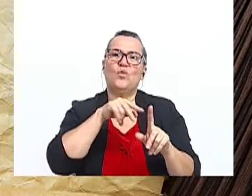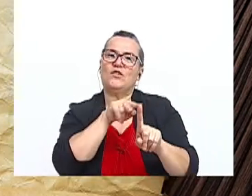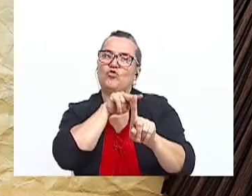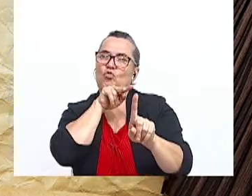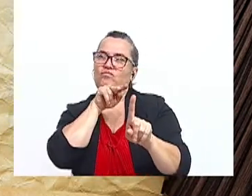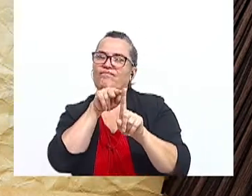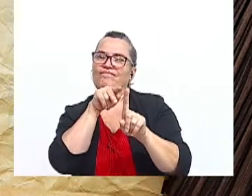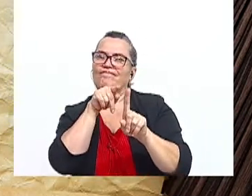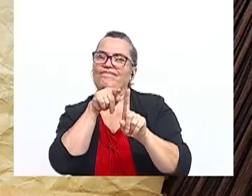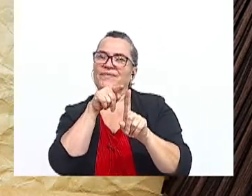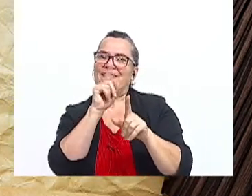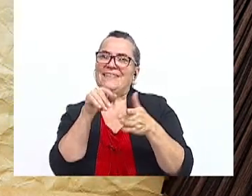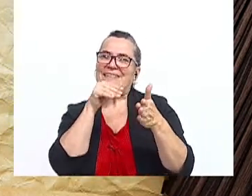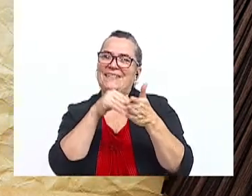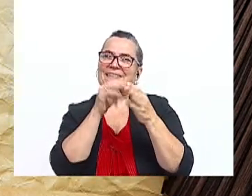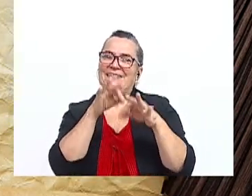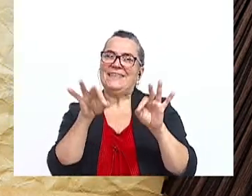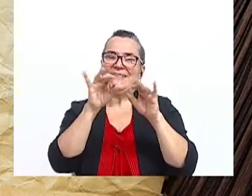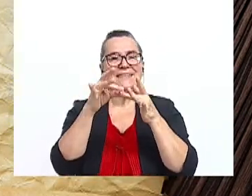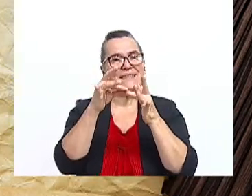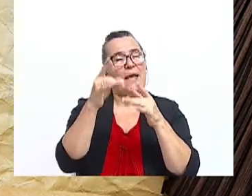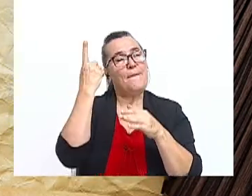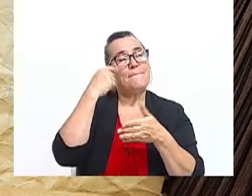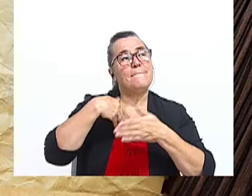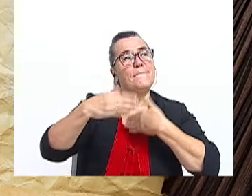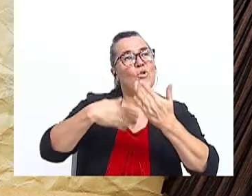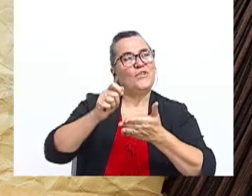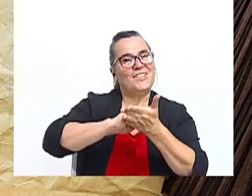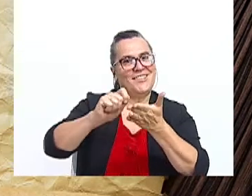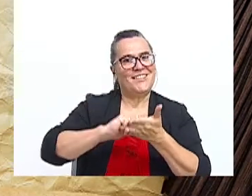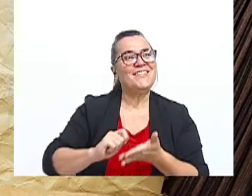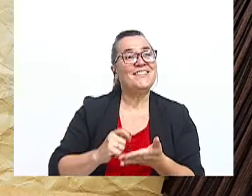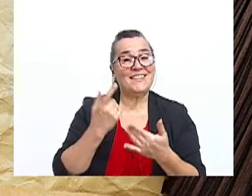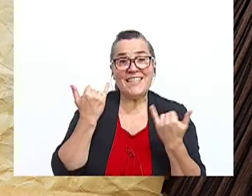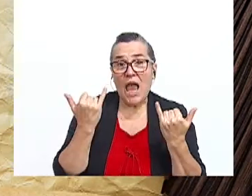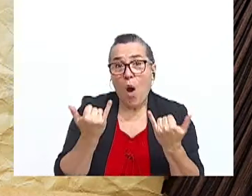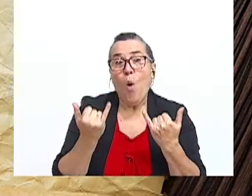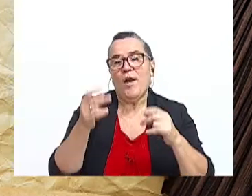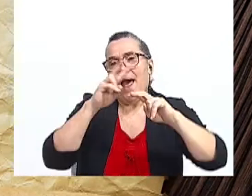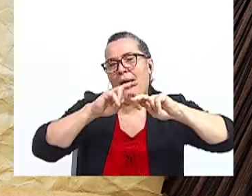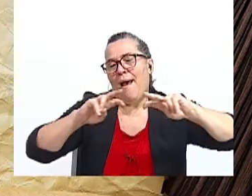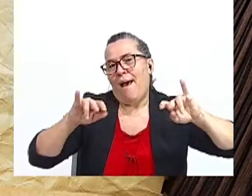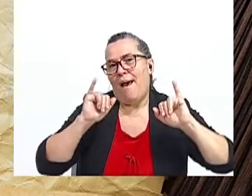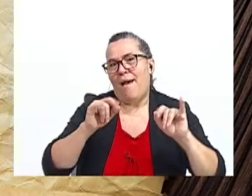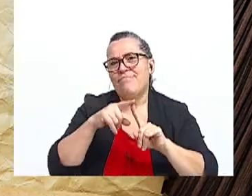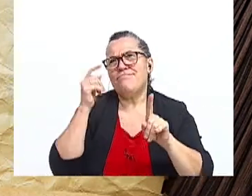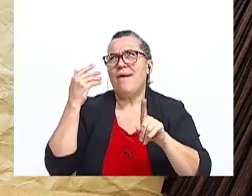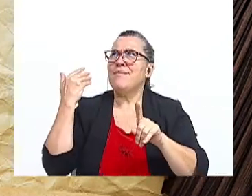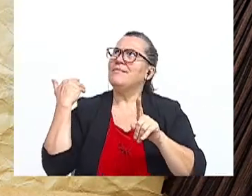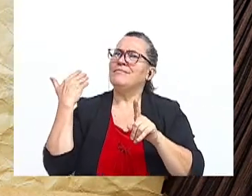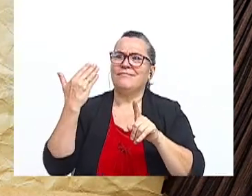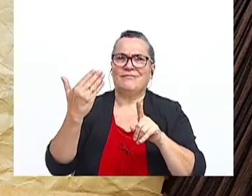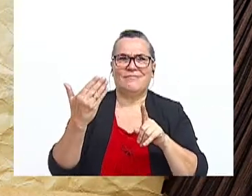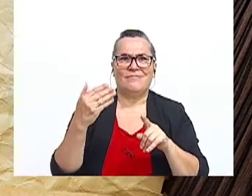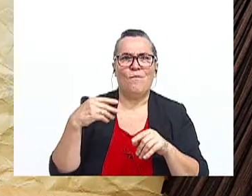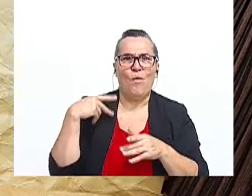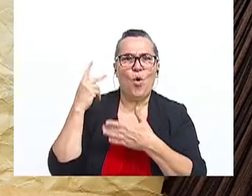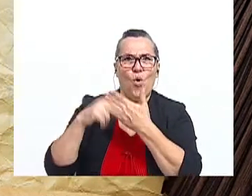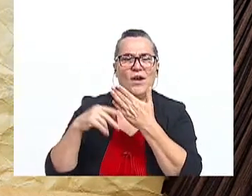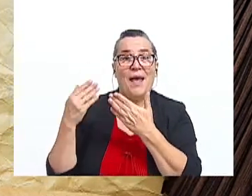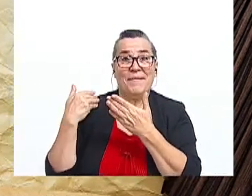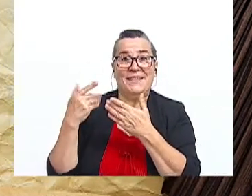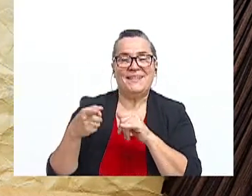central para el proceso de escritura que estamos haciendo desde hace varios programas